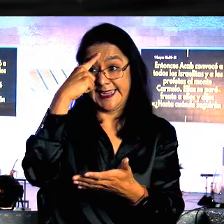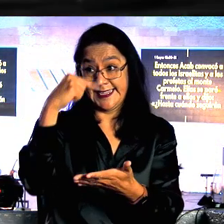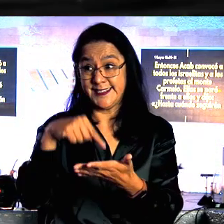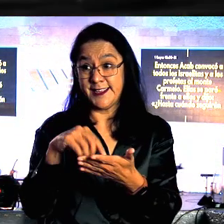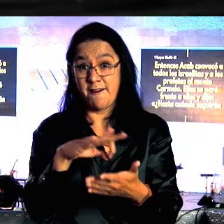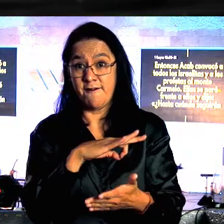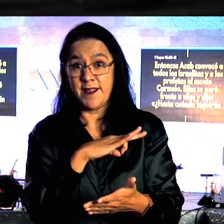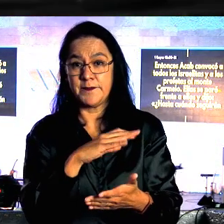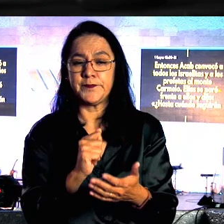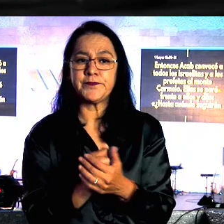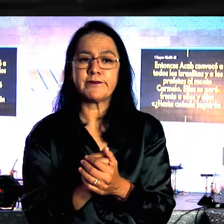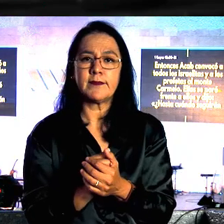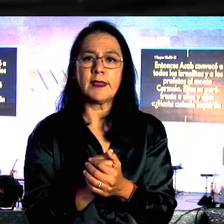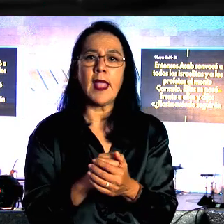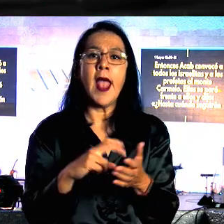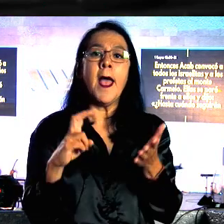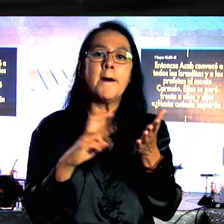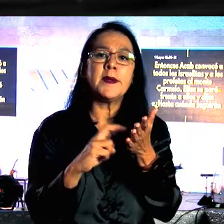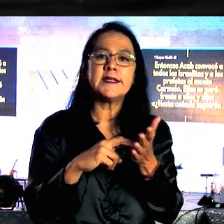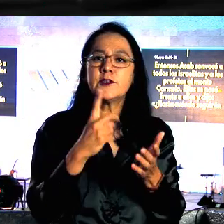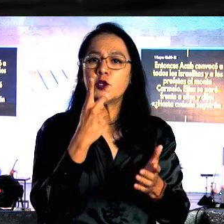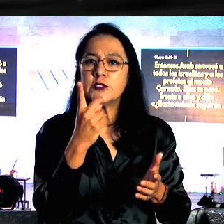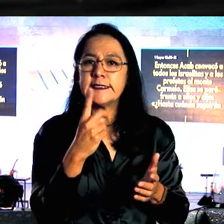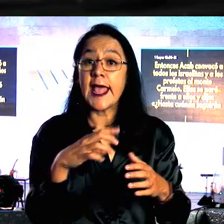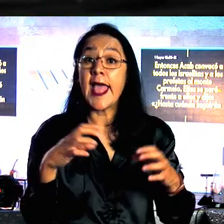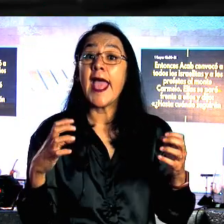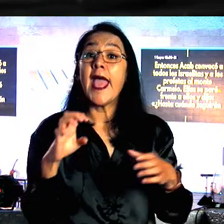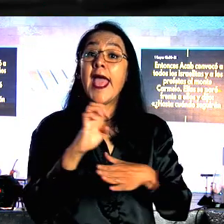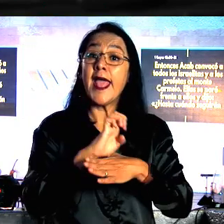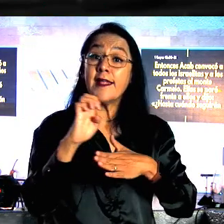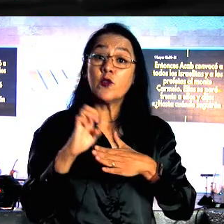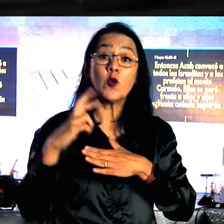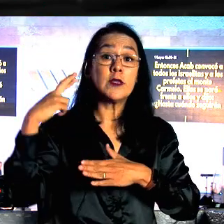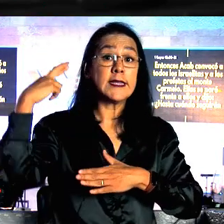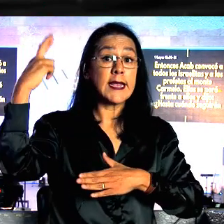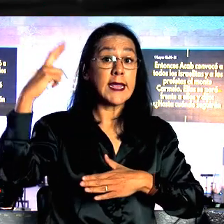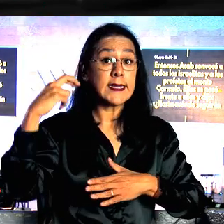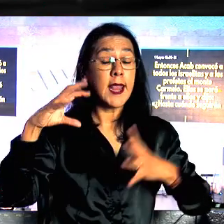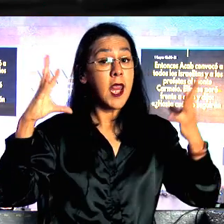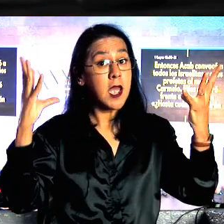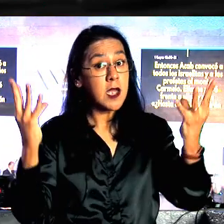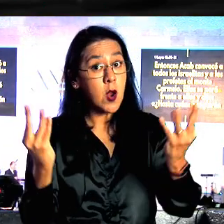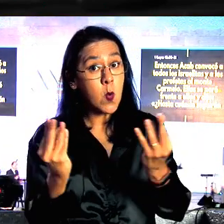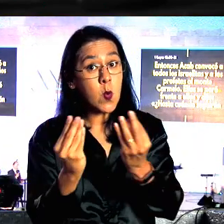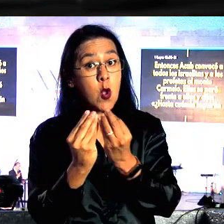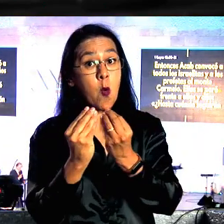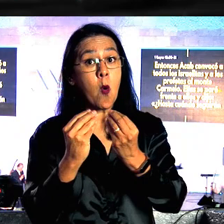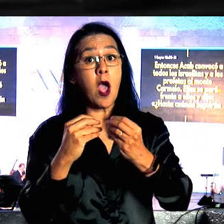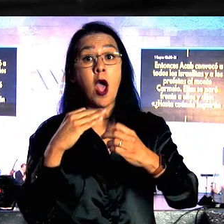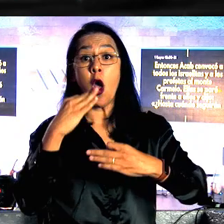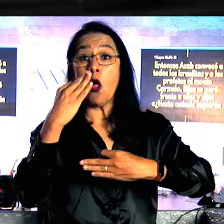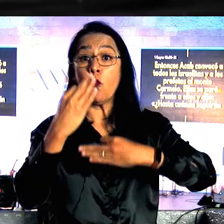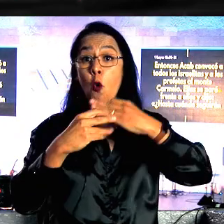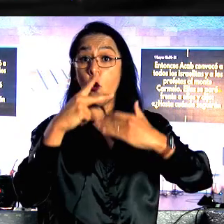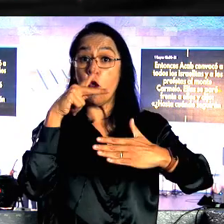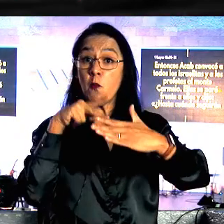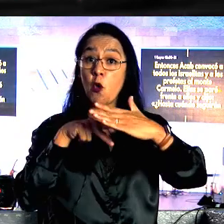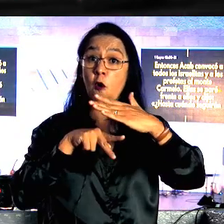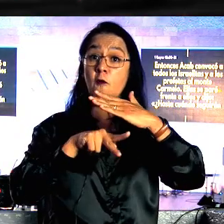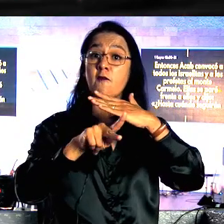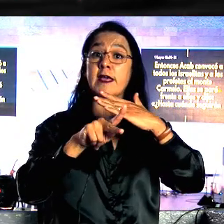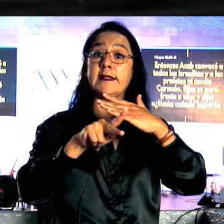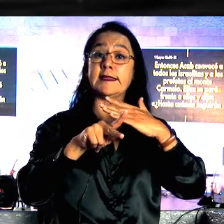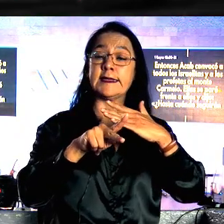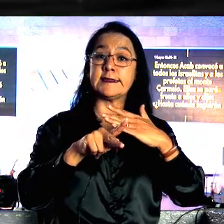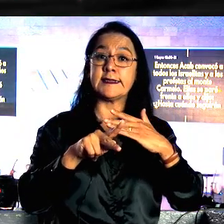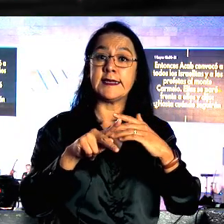entonces acá convocó a todos los israelitas y a los profetas al monte Carmelo Elías se paró frente